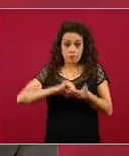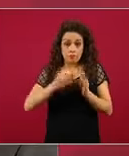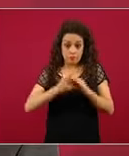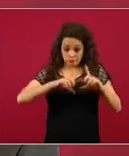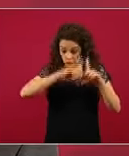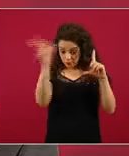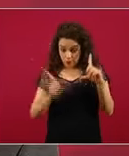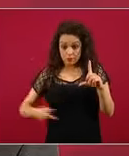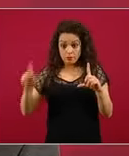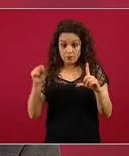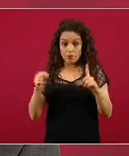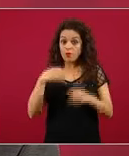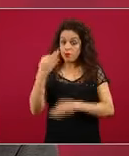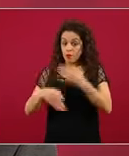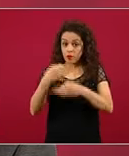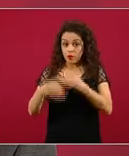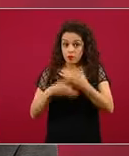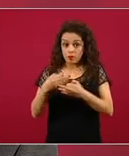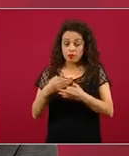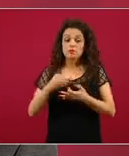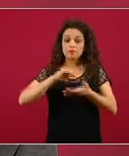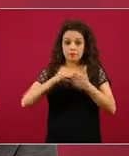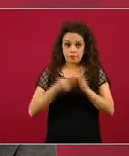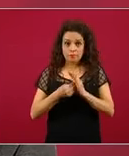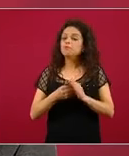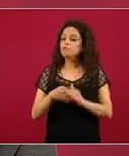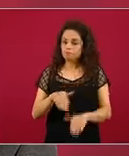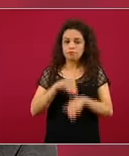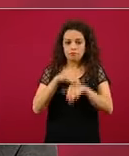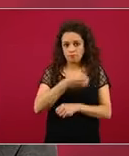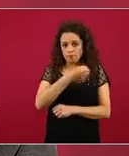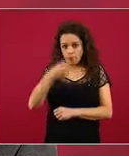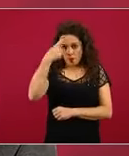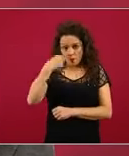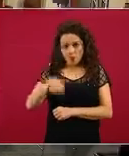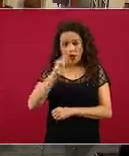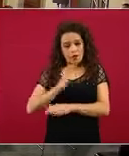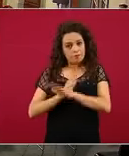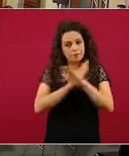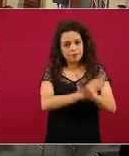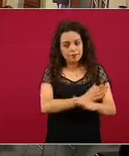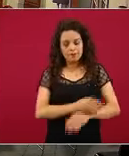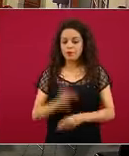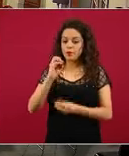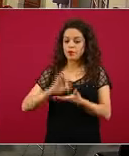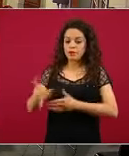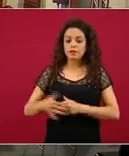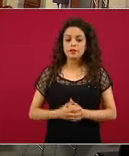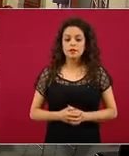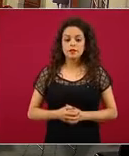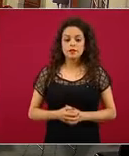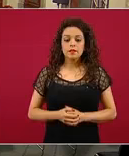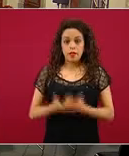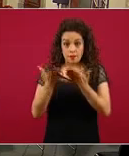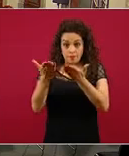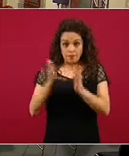gran mayoría, si no es que todas, las estrategias nacionales de mitigación. Muchas gracias. Por favor.